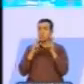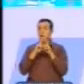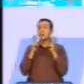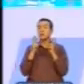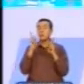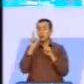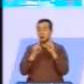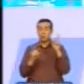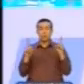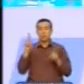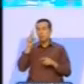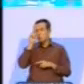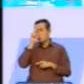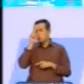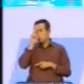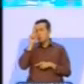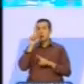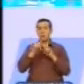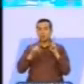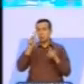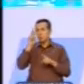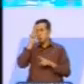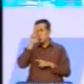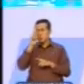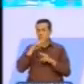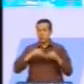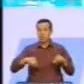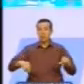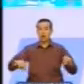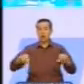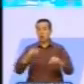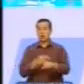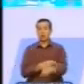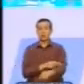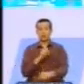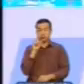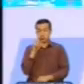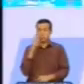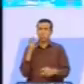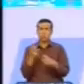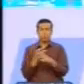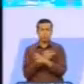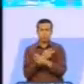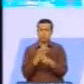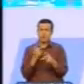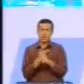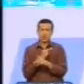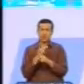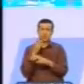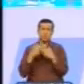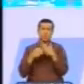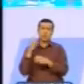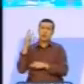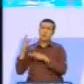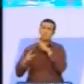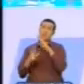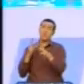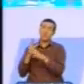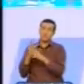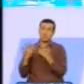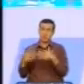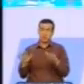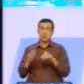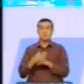de la especulación sobre el uso y sobre los precios de la tierra. Es un problema mundial, es un problema fundamental, y ahí